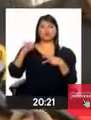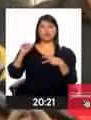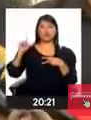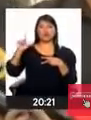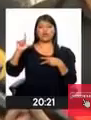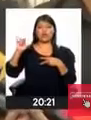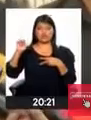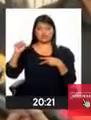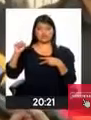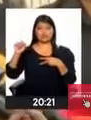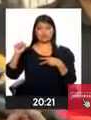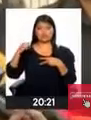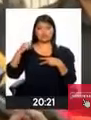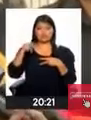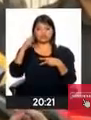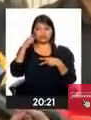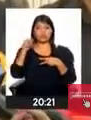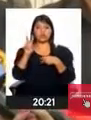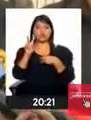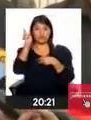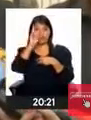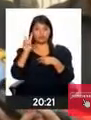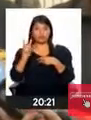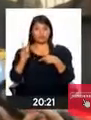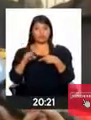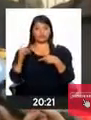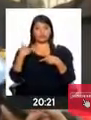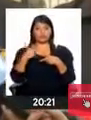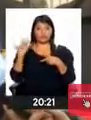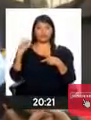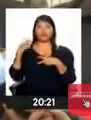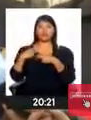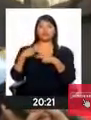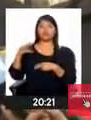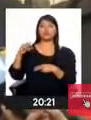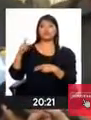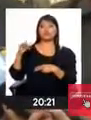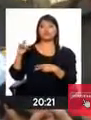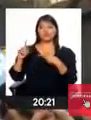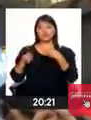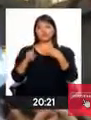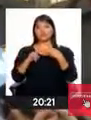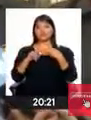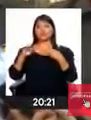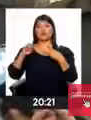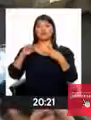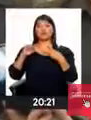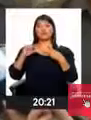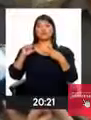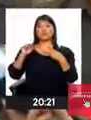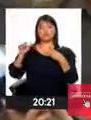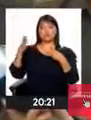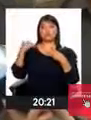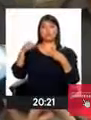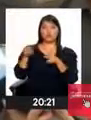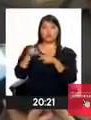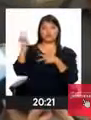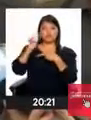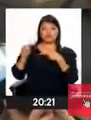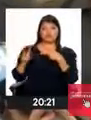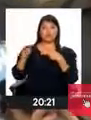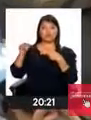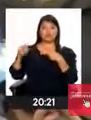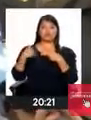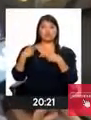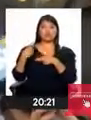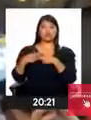Alexis Milano Contreras, de nacionalidad venezolana y que tiene el alias de Chato. Y Moisés Eduardo Navas Carballo, de nacionalidad